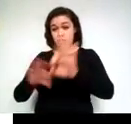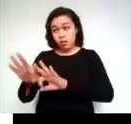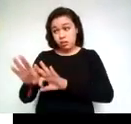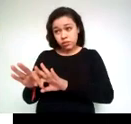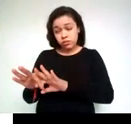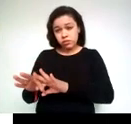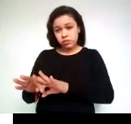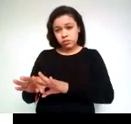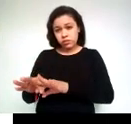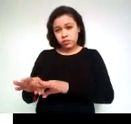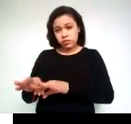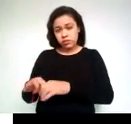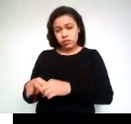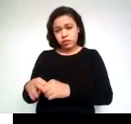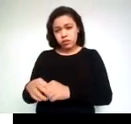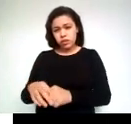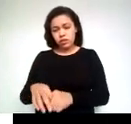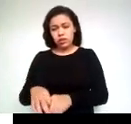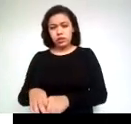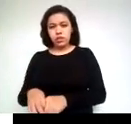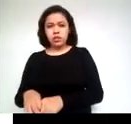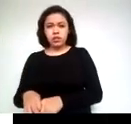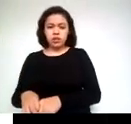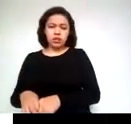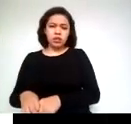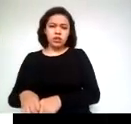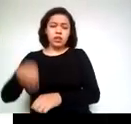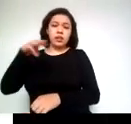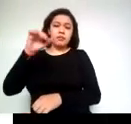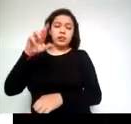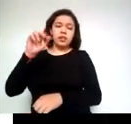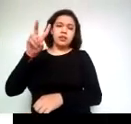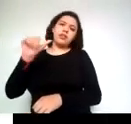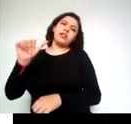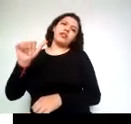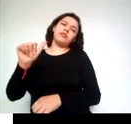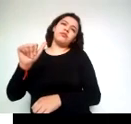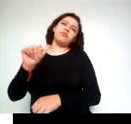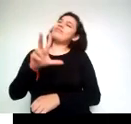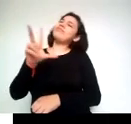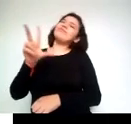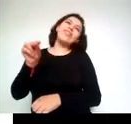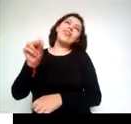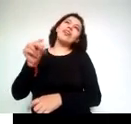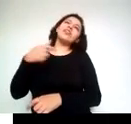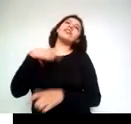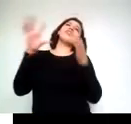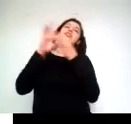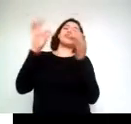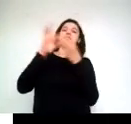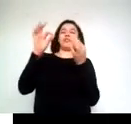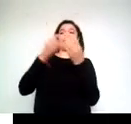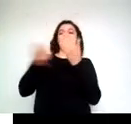Mine, ¿nos ayudas con la respuesta? Tienes el tema de los contratos, por favor. Sí, no, era un punto que les comentaba dentro de